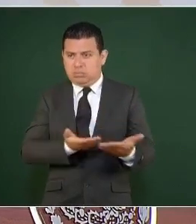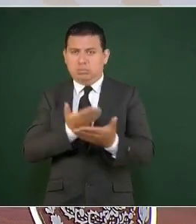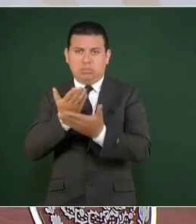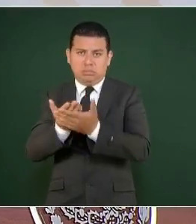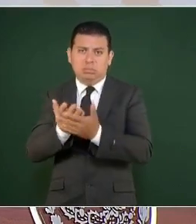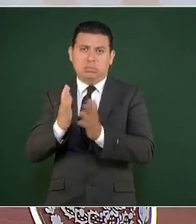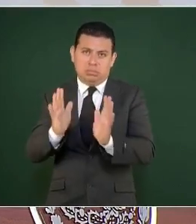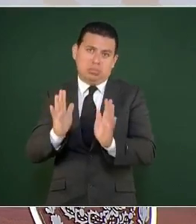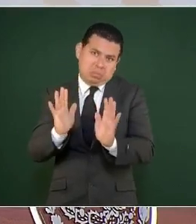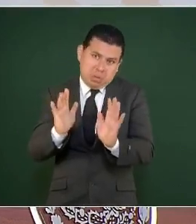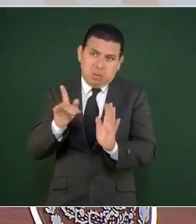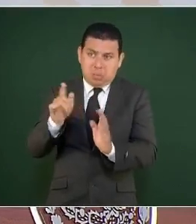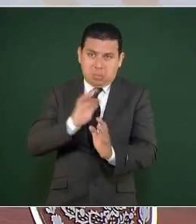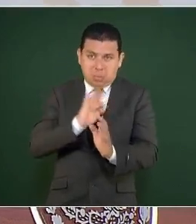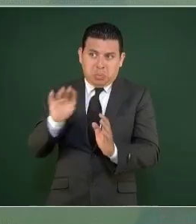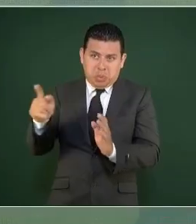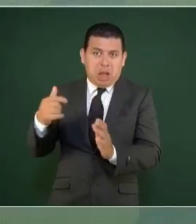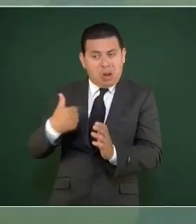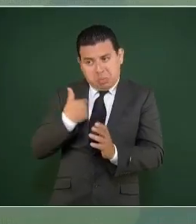Ricardo rechaza,